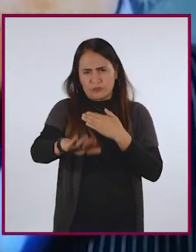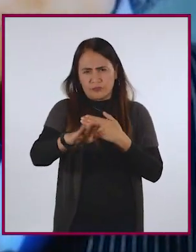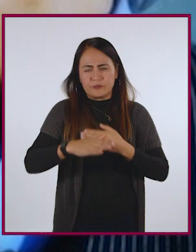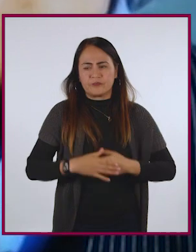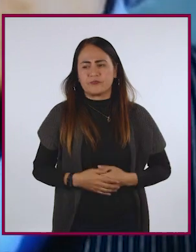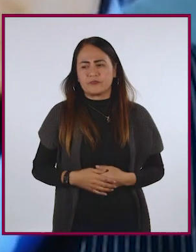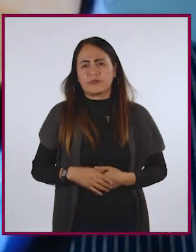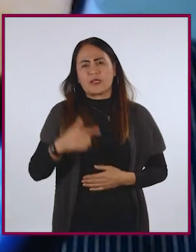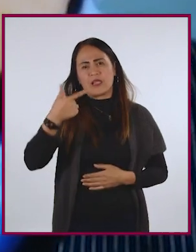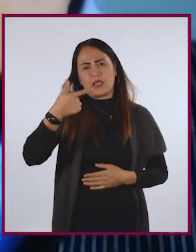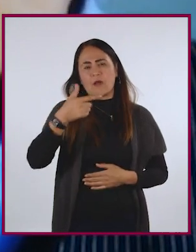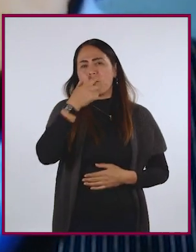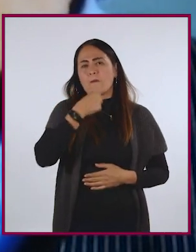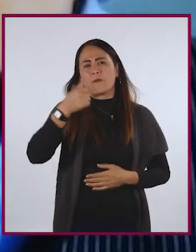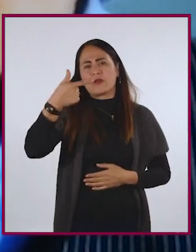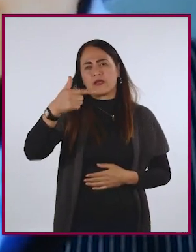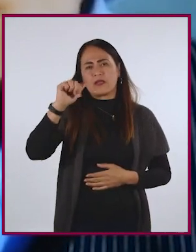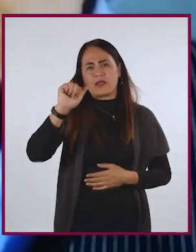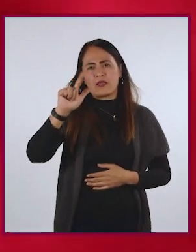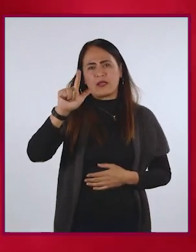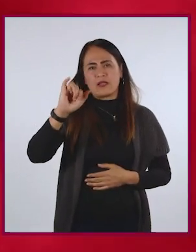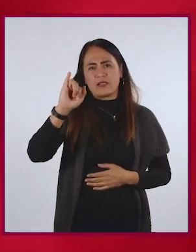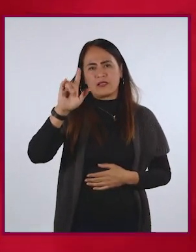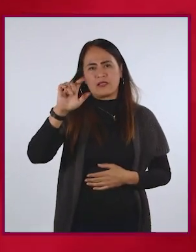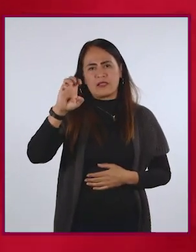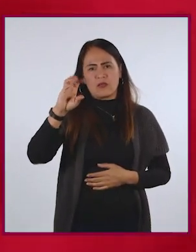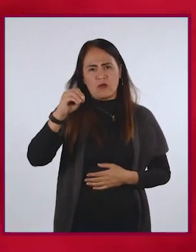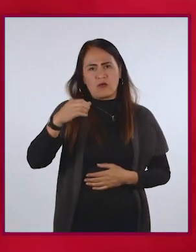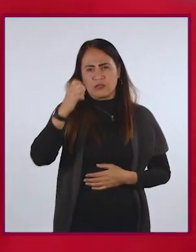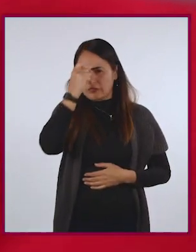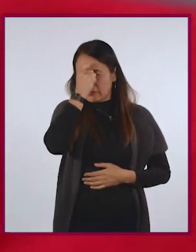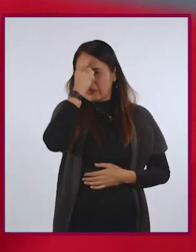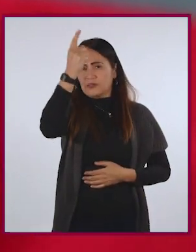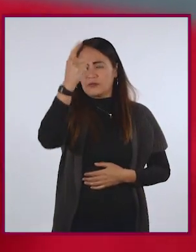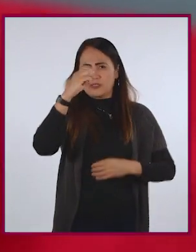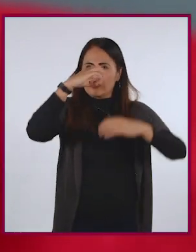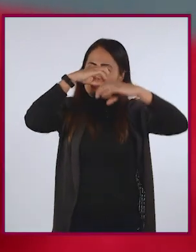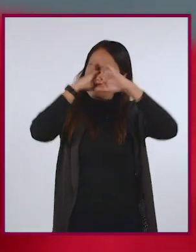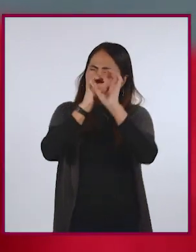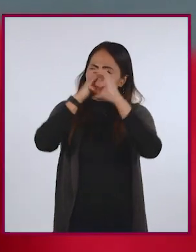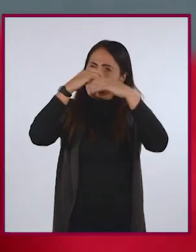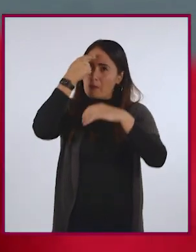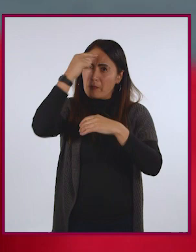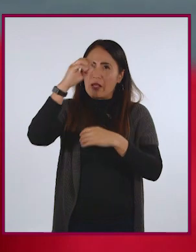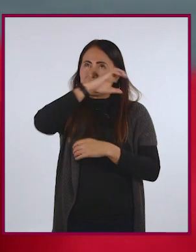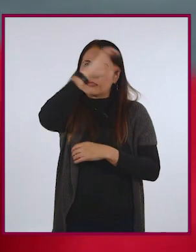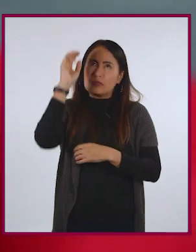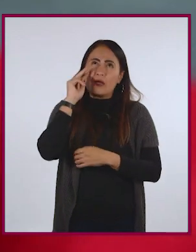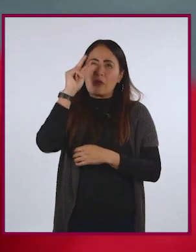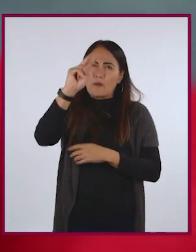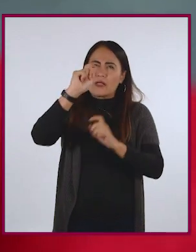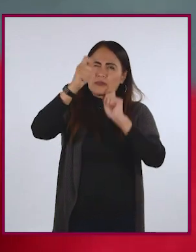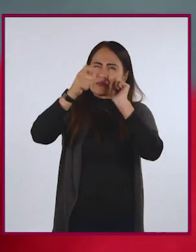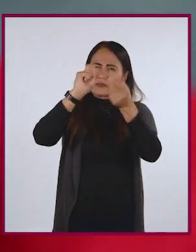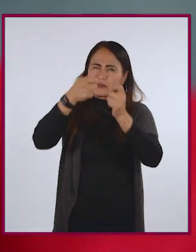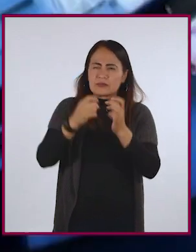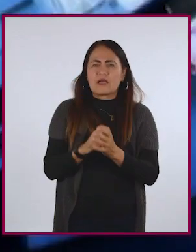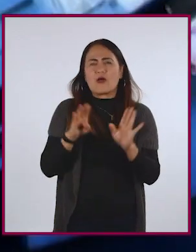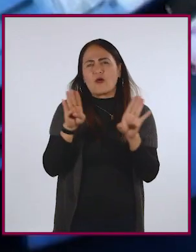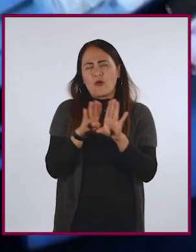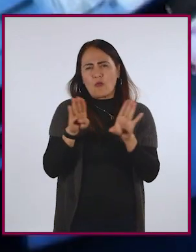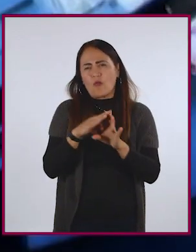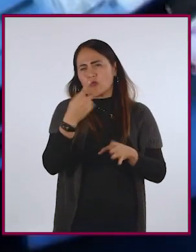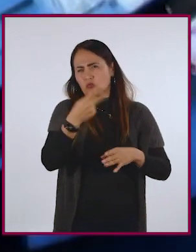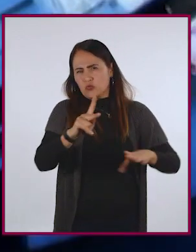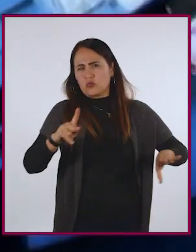así, Galileo inventa lo que podemos decir ahora el telescopio astronómico, en el sentido de que con